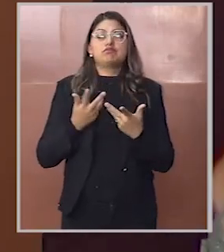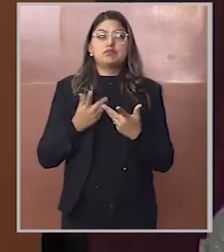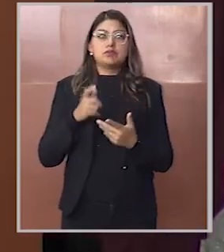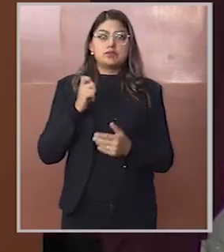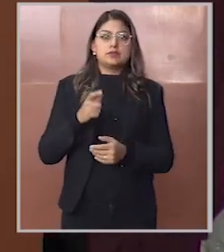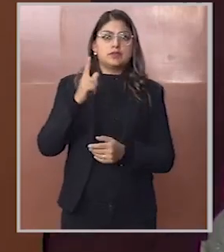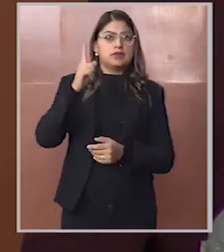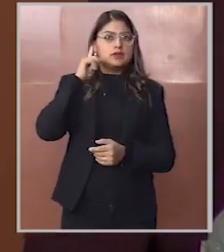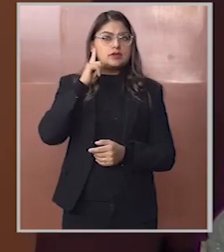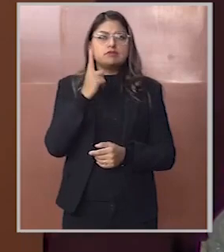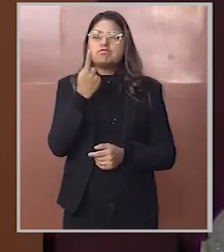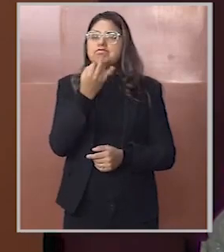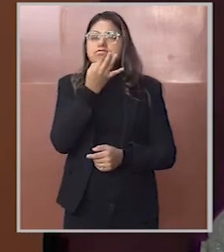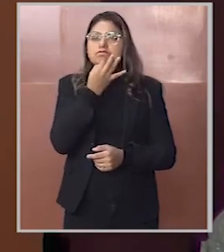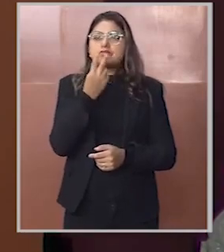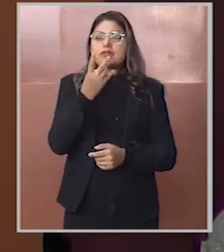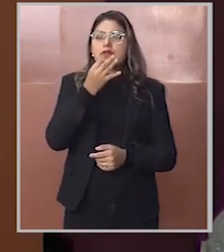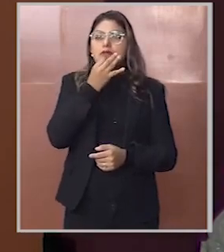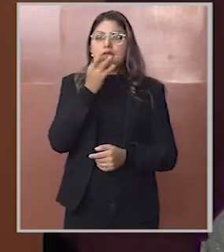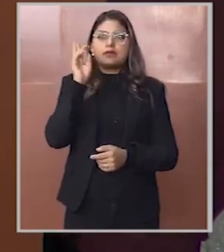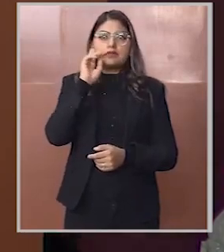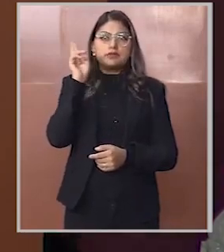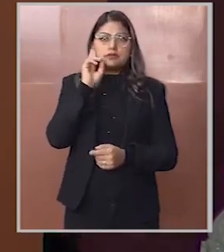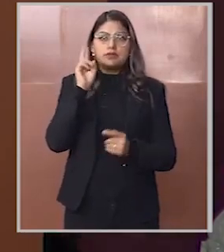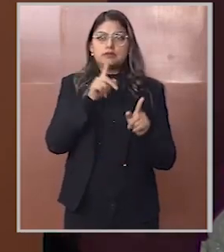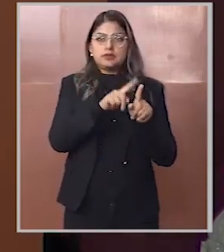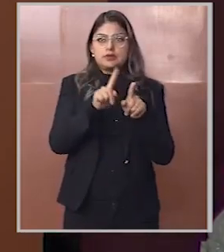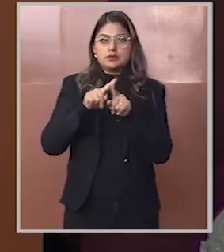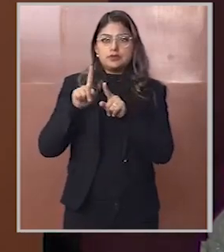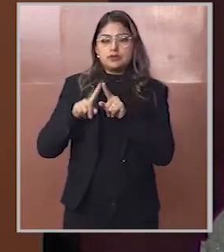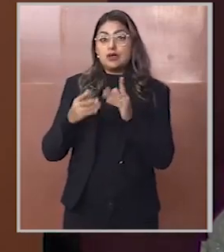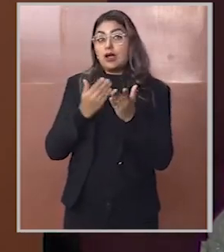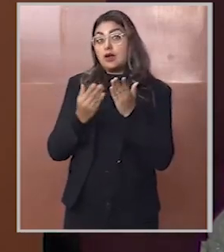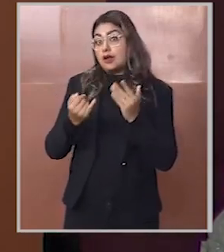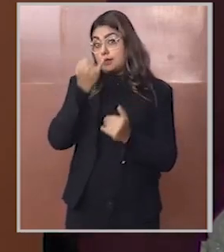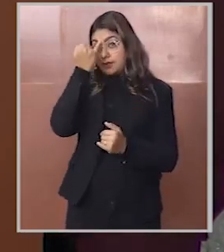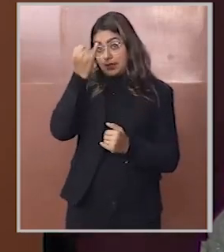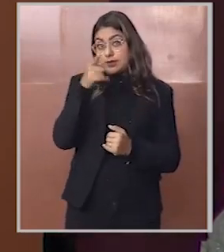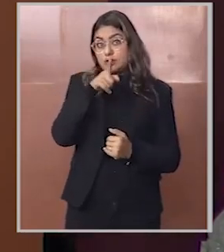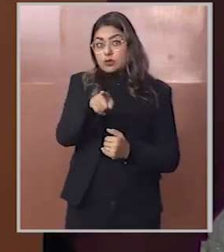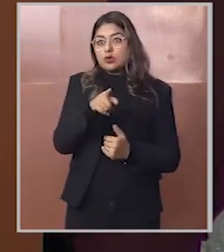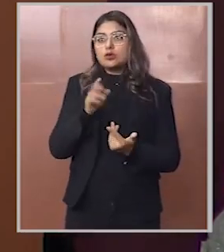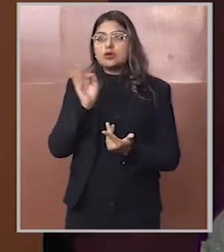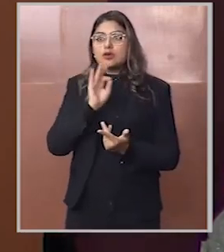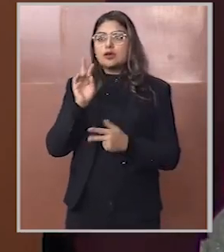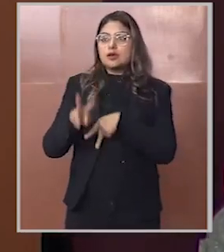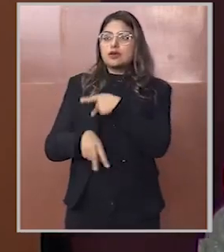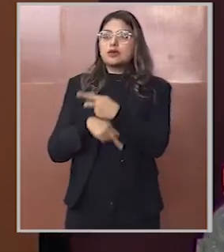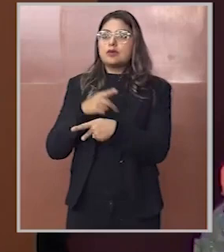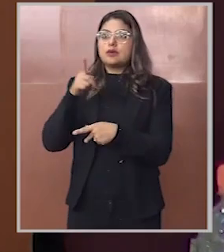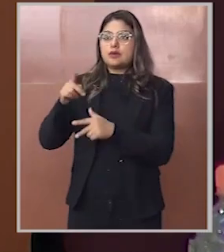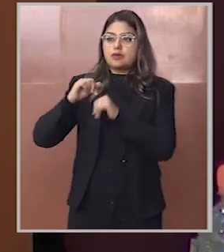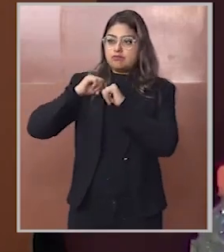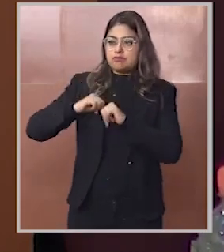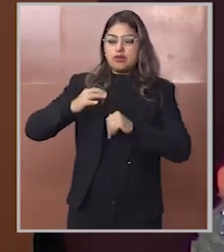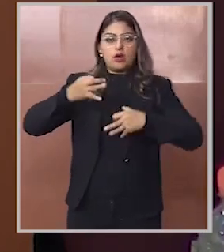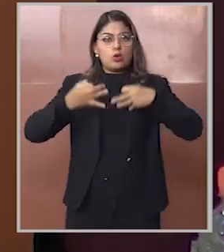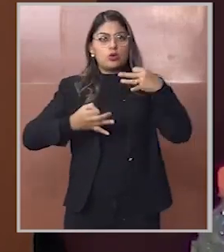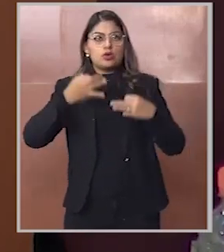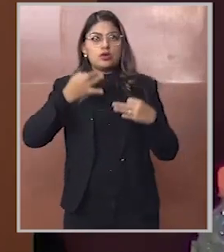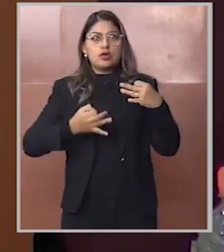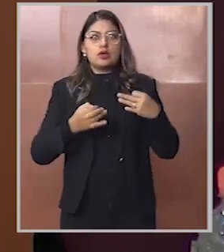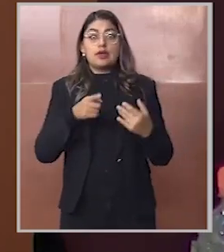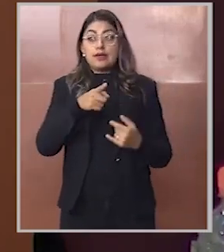Audi imagínate que es lo que te ocurre cuando llegas al órgano encargado de impartir justicia y el que te están diciendo que en teoría es el que va a